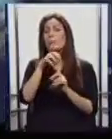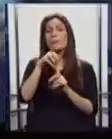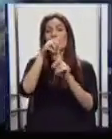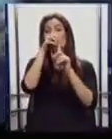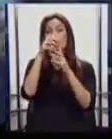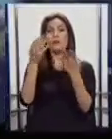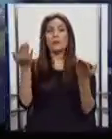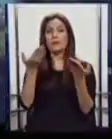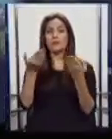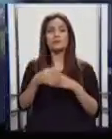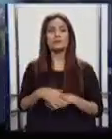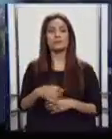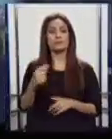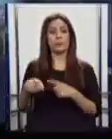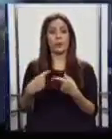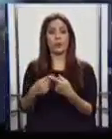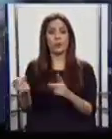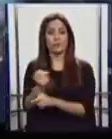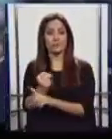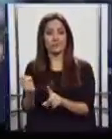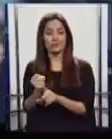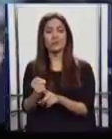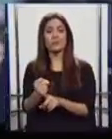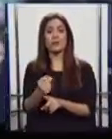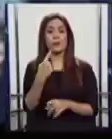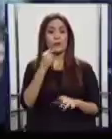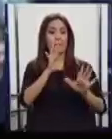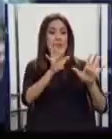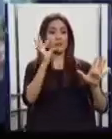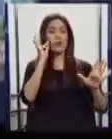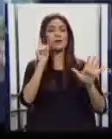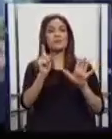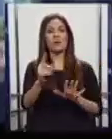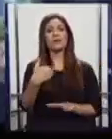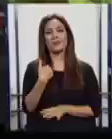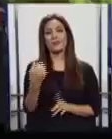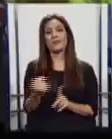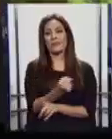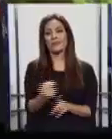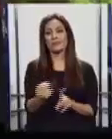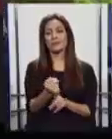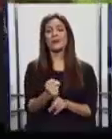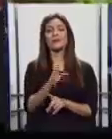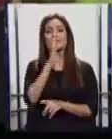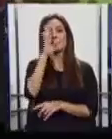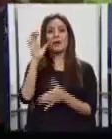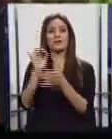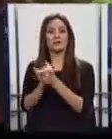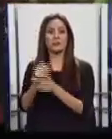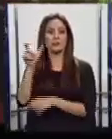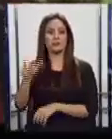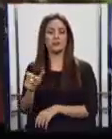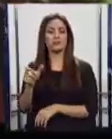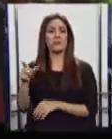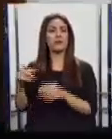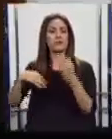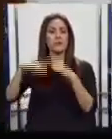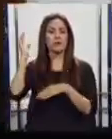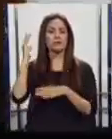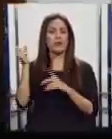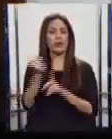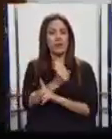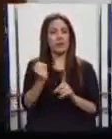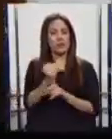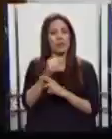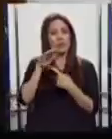problema que en el caso de la violencia afecta a cada 6 de 10 mujeres en el país, siendo la pareja sentimental identificada como el mayor opresor.